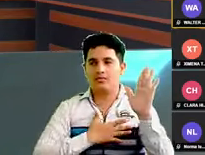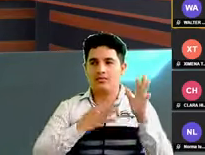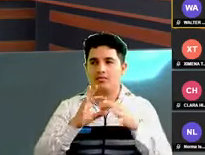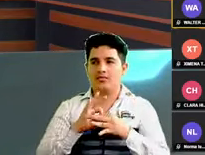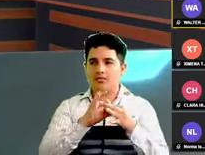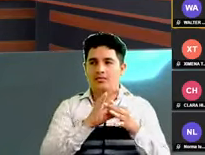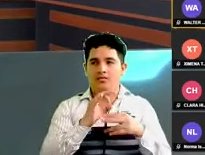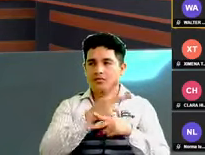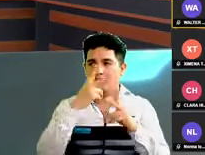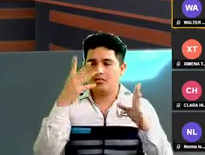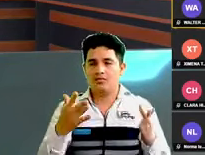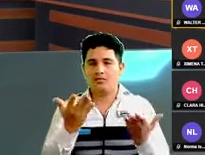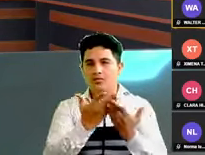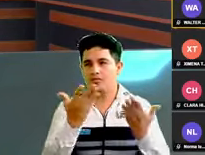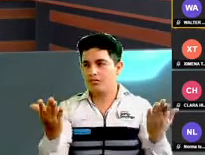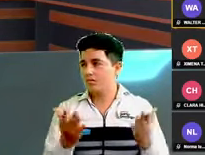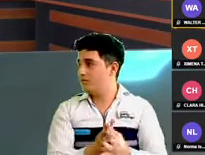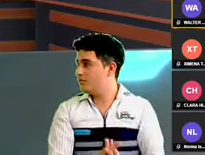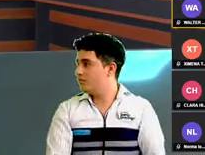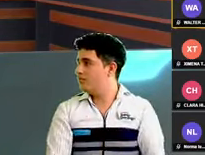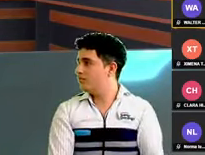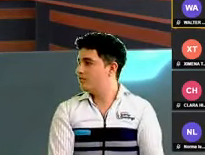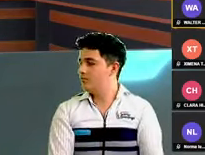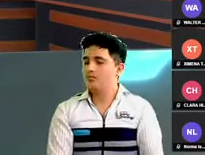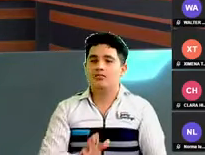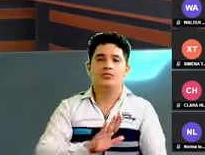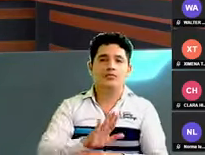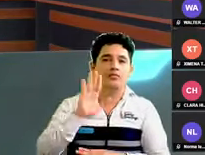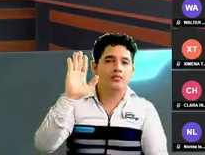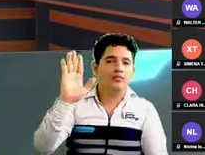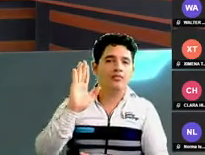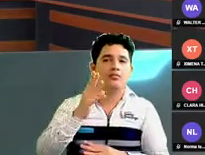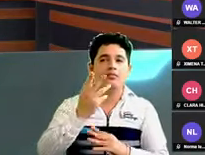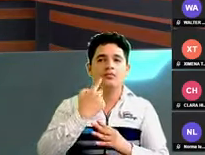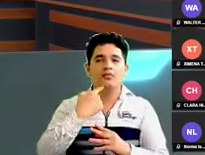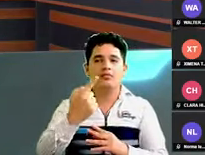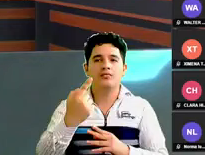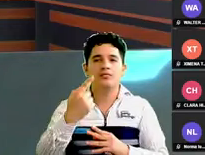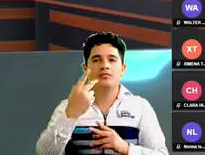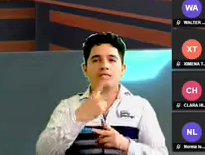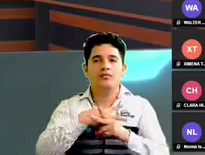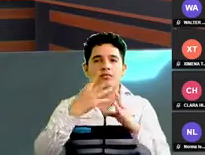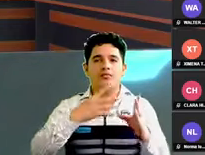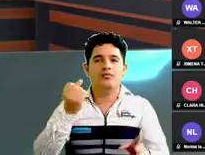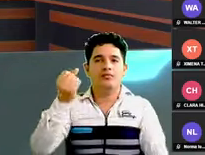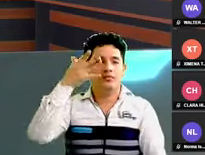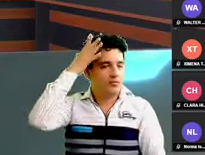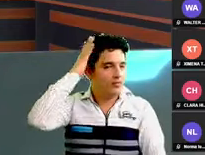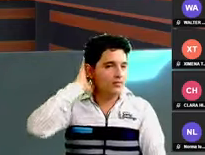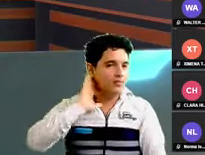y compañeros concejales. Tiene la palabra el compañero concejal Gonzalo Yepes.